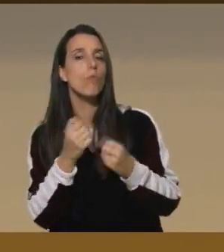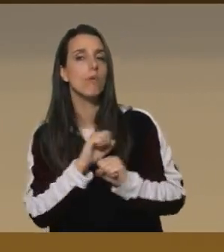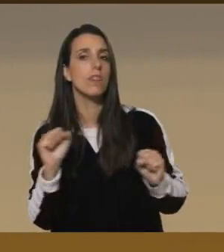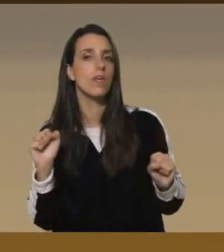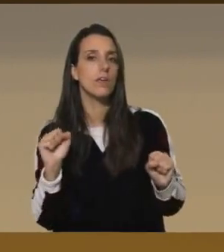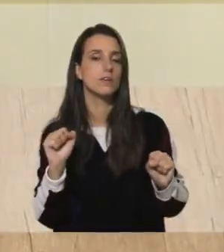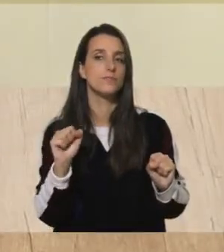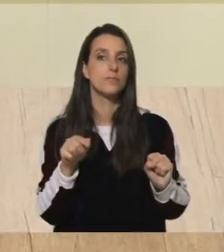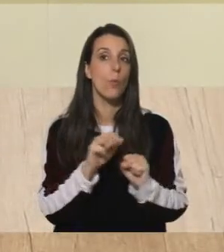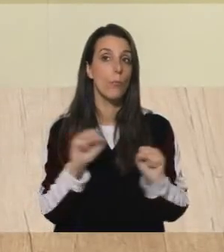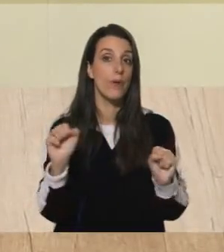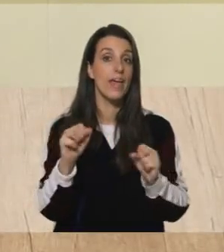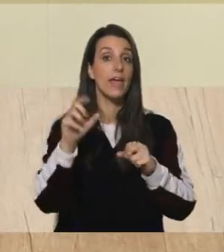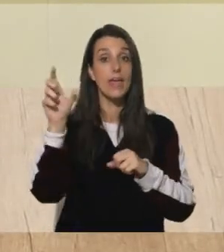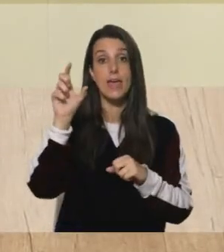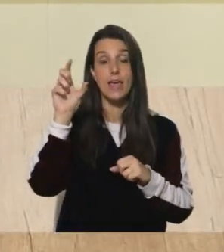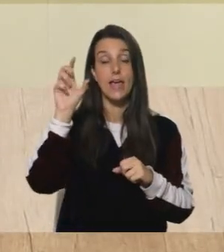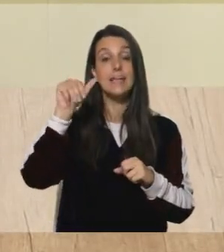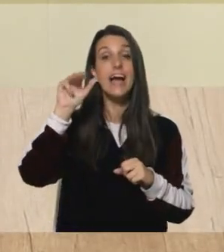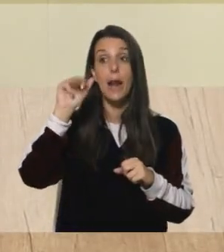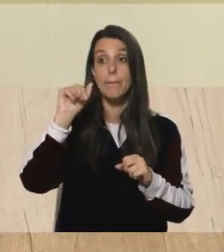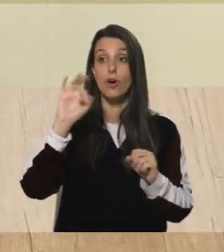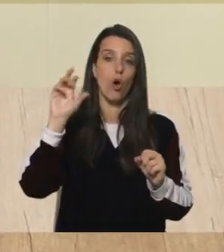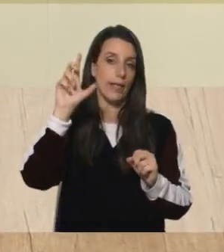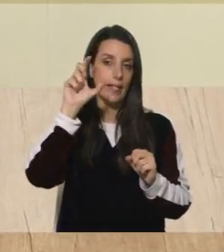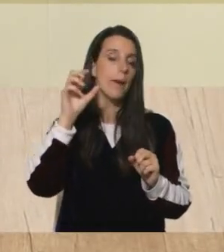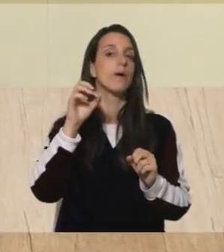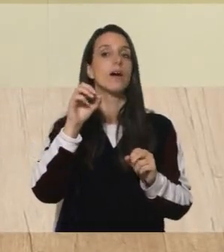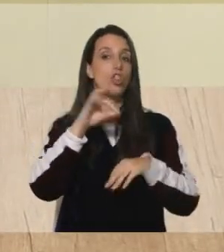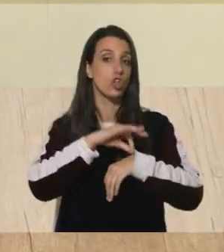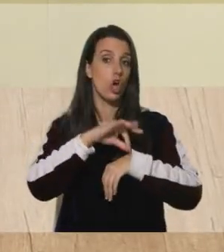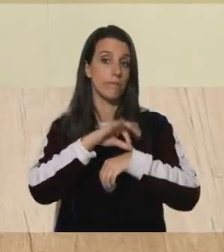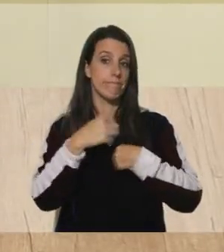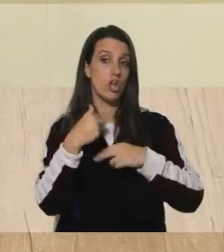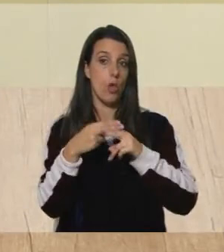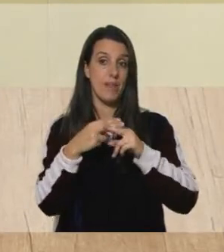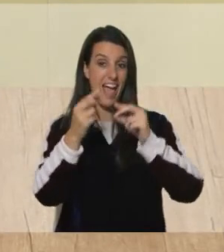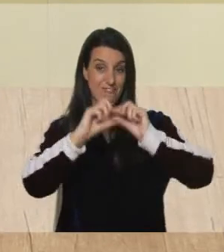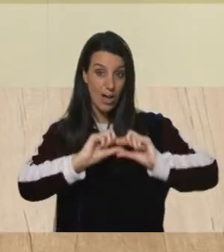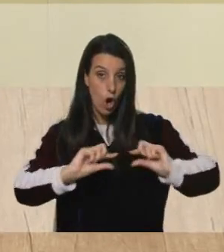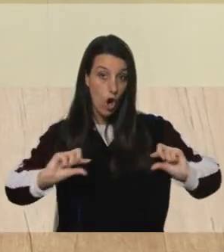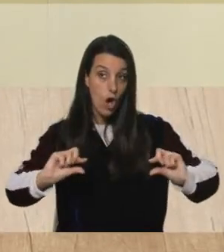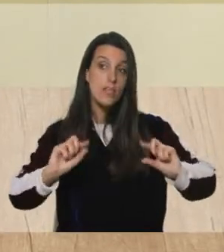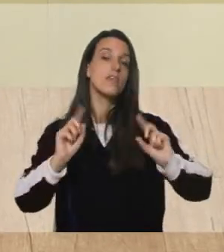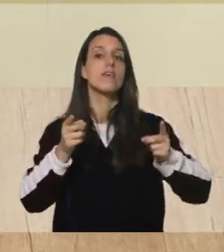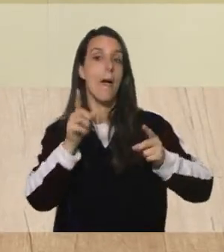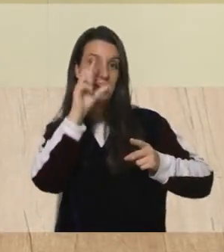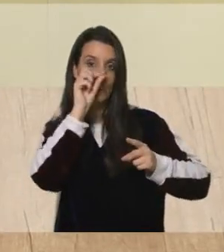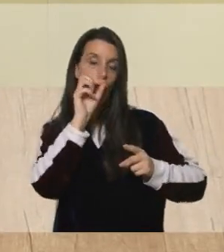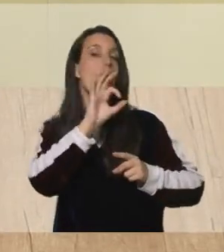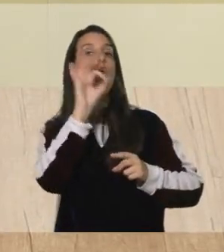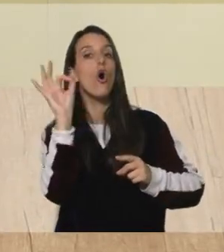dónde lo pueden hacer lo pueden hacer por Instagram perfecto Doctor Carlos ucías o Carlos ucías y si no en YouTube